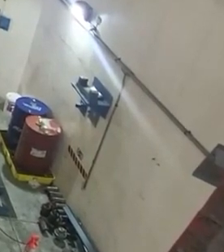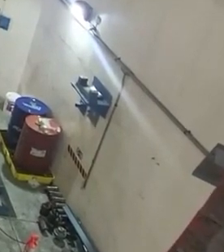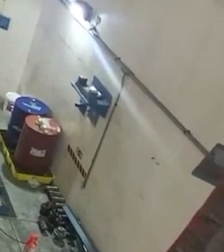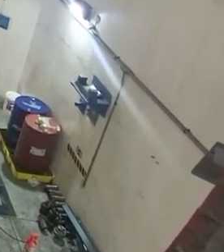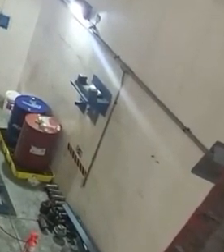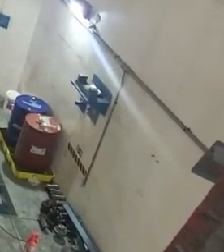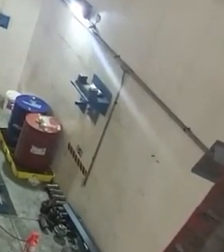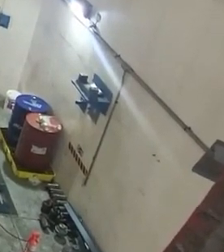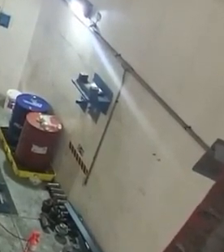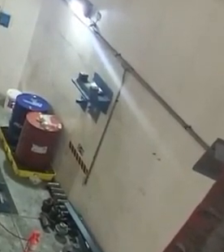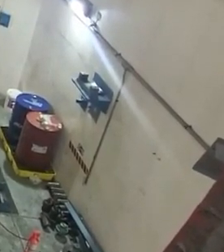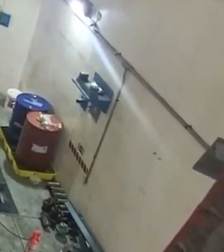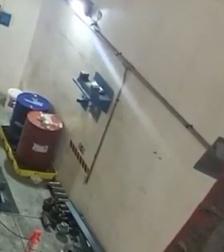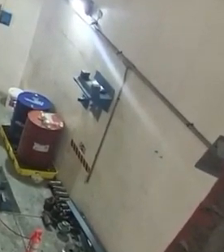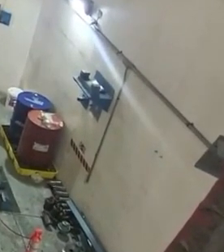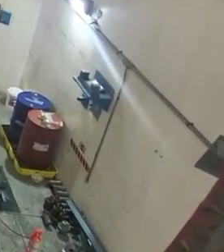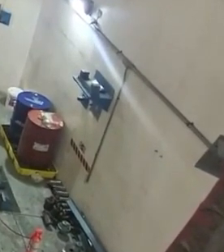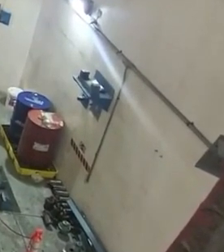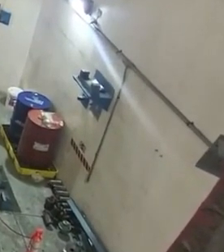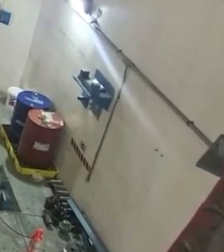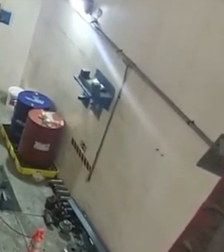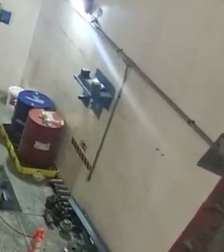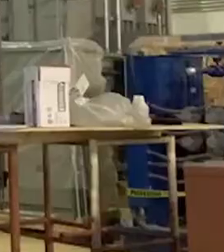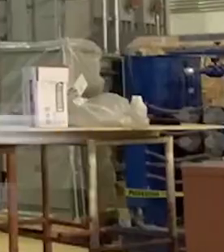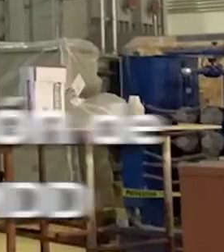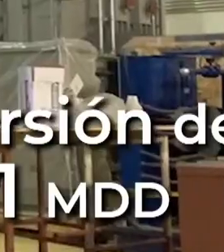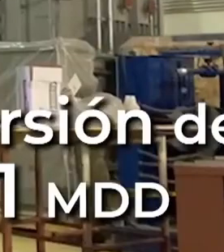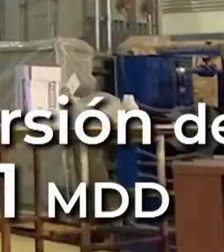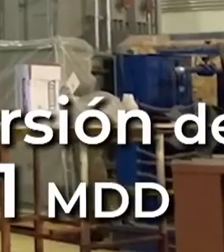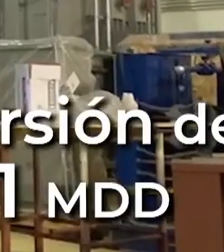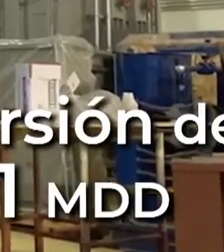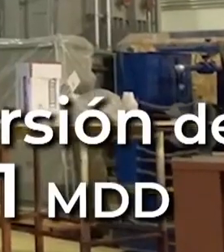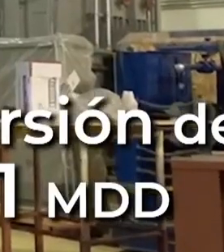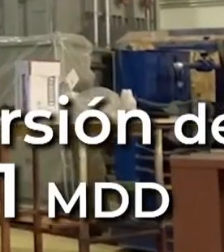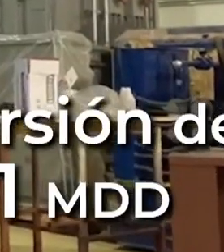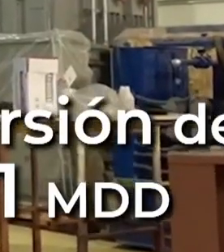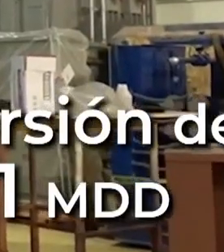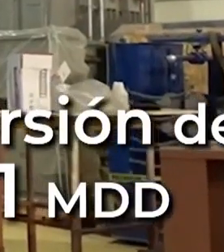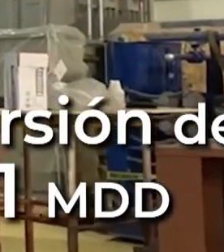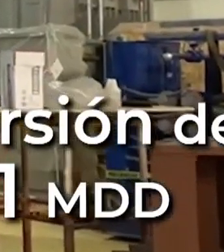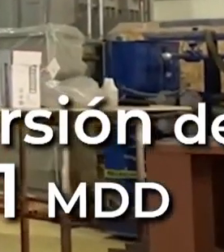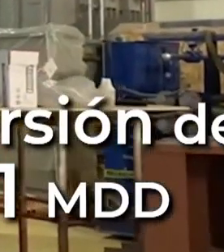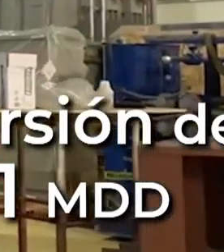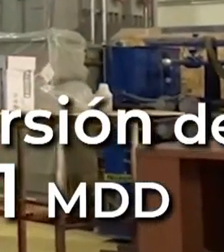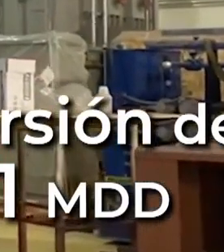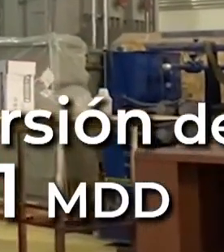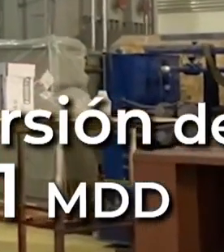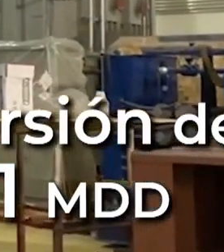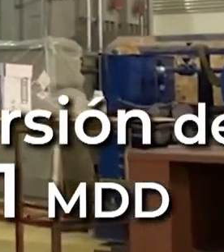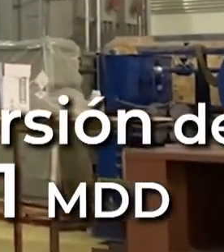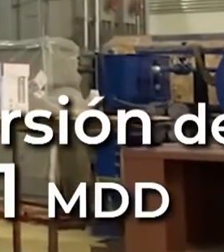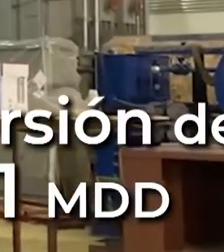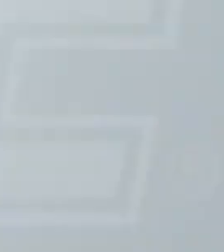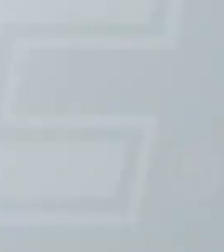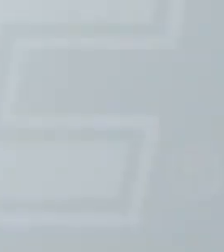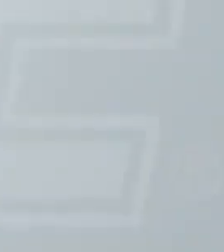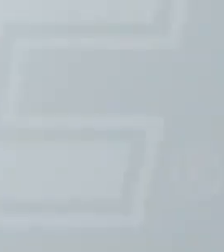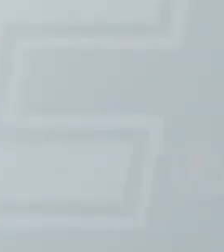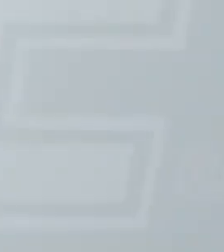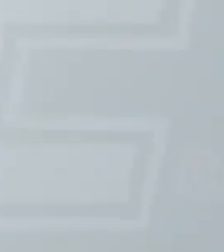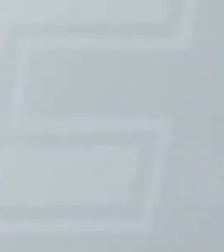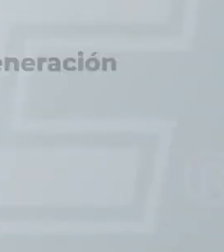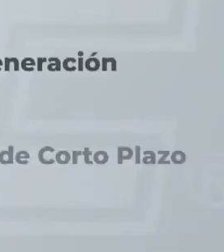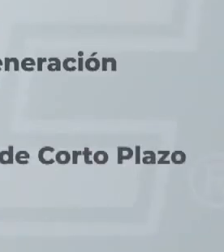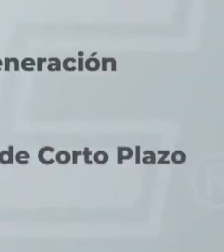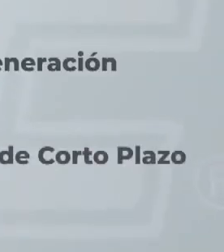megawatts de capacidad instalada, y una inversión sin precedentes de 9.171 millones de dólares, organizados en